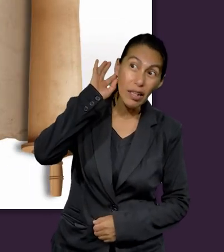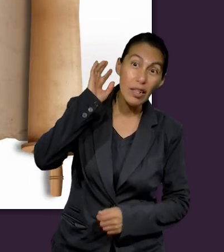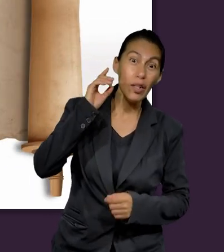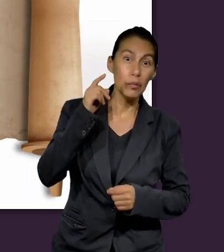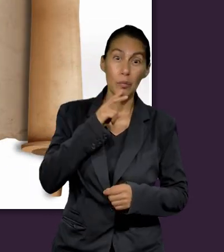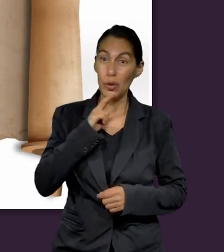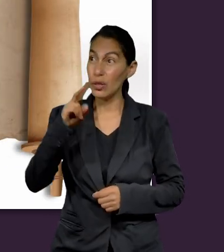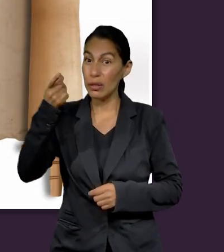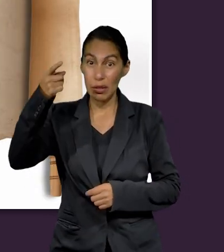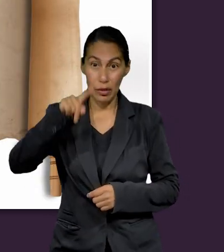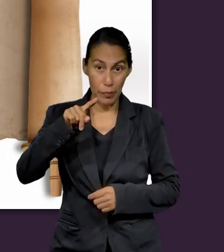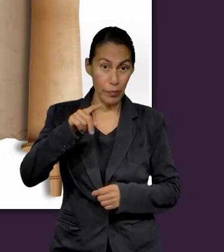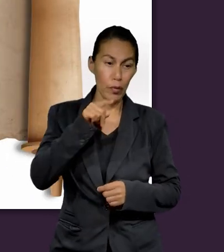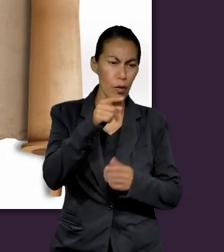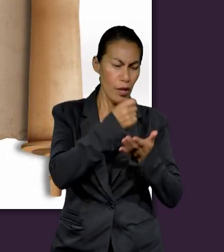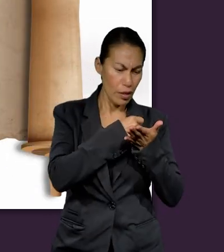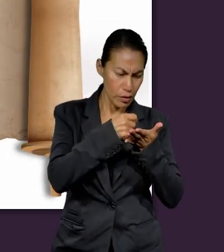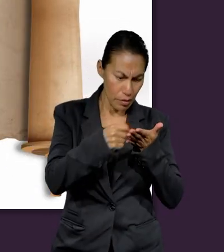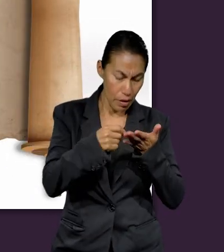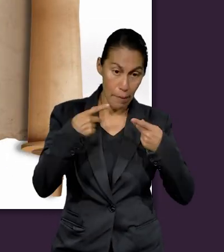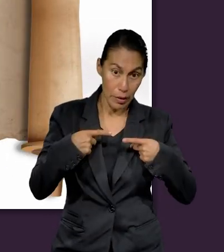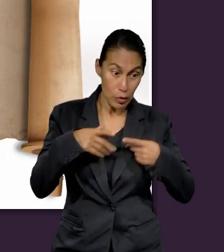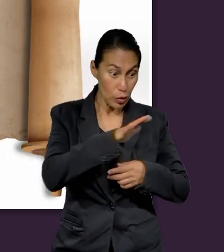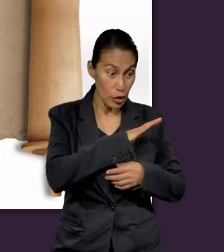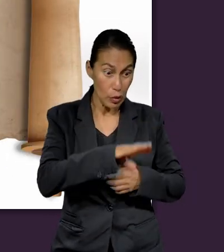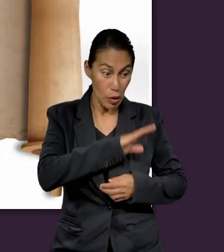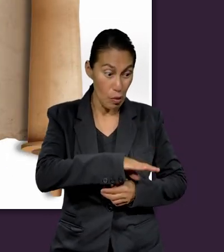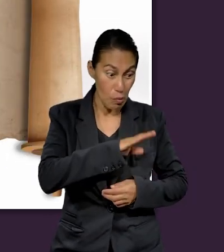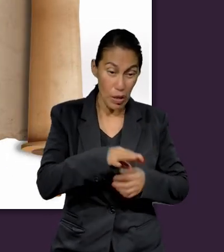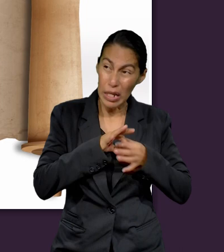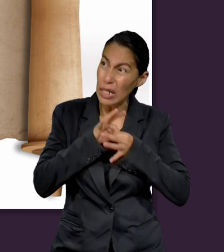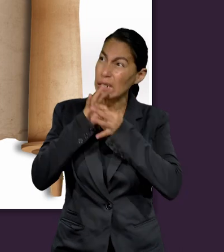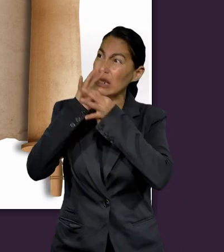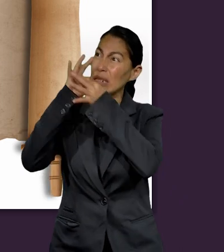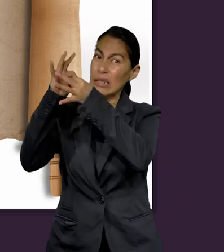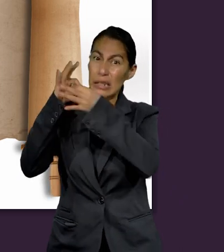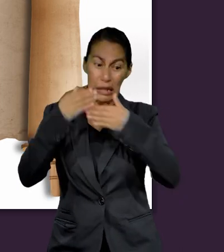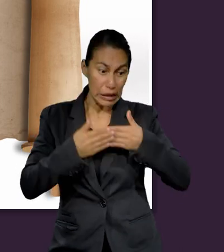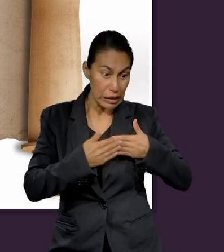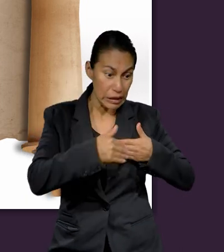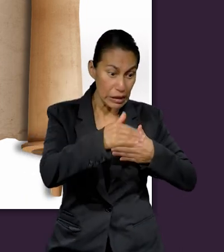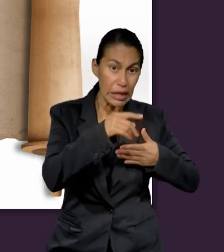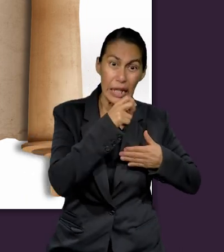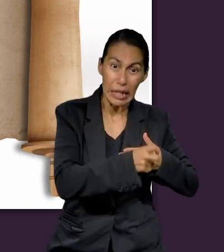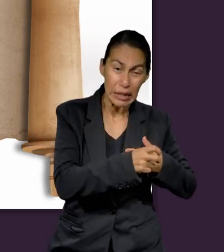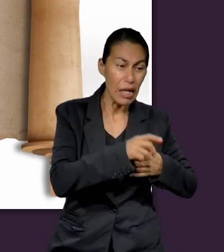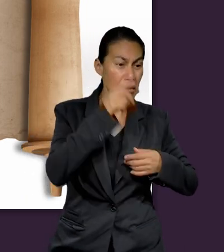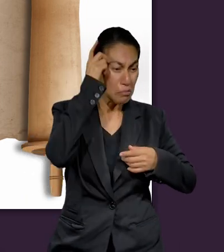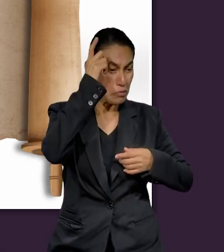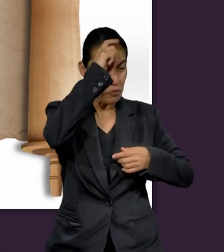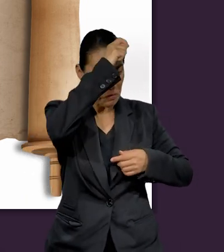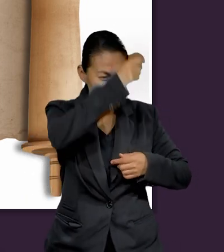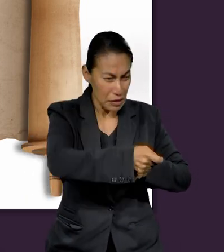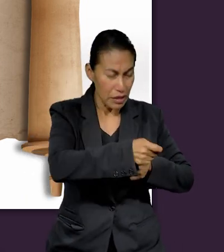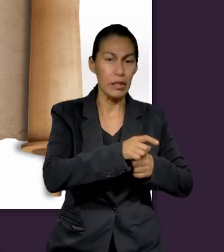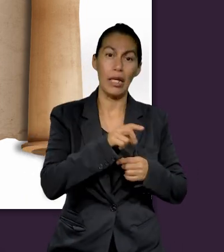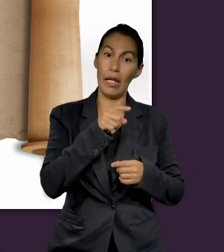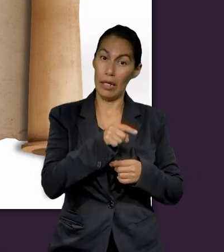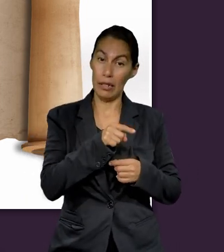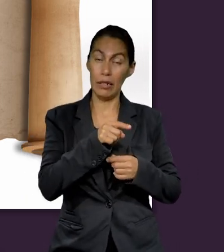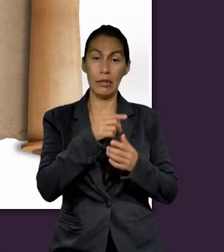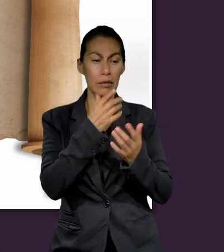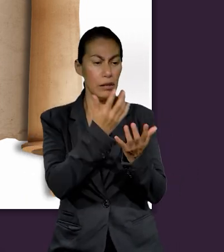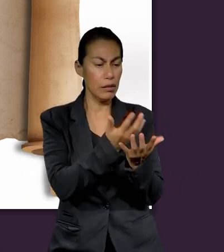y oí una voz del cielo que dijo escribe Bienaventurados los que de aquí en adelante mueren en el señor Sí